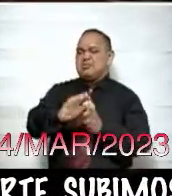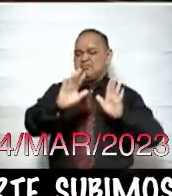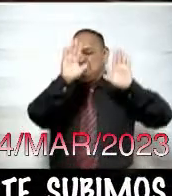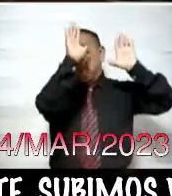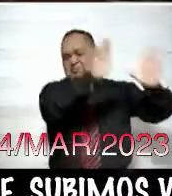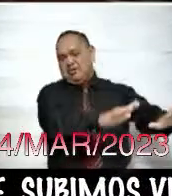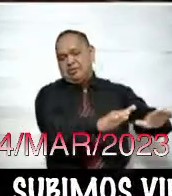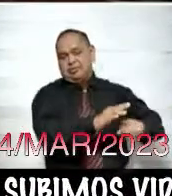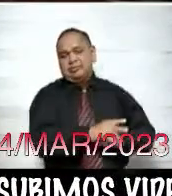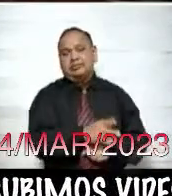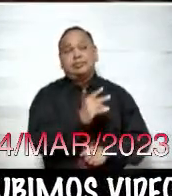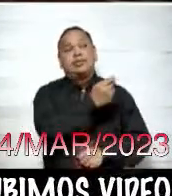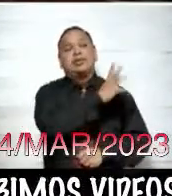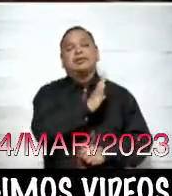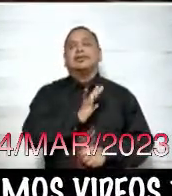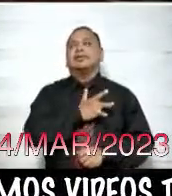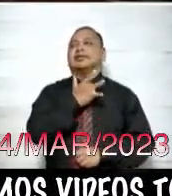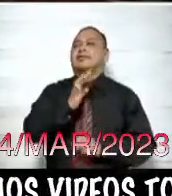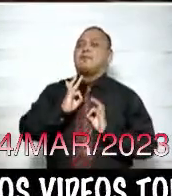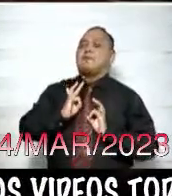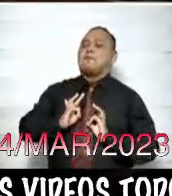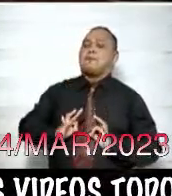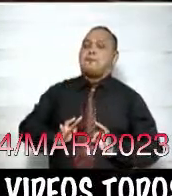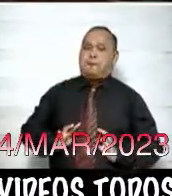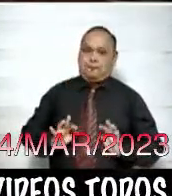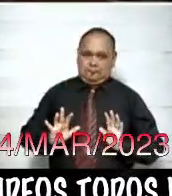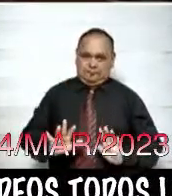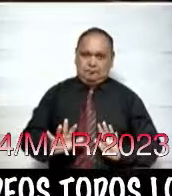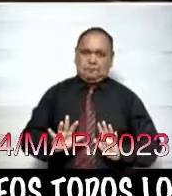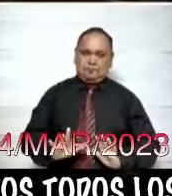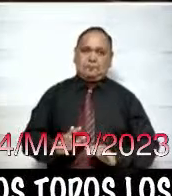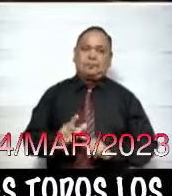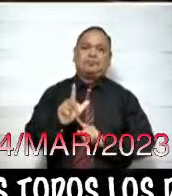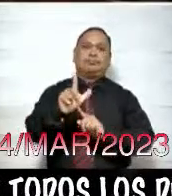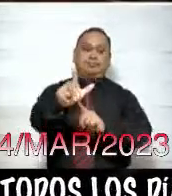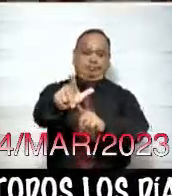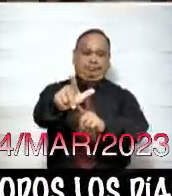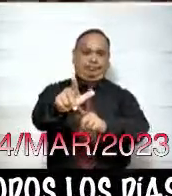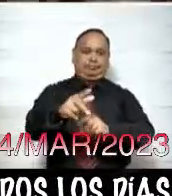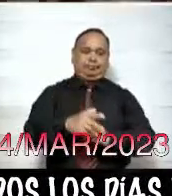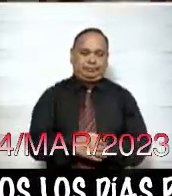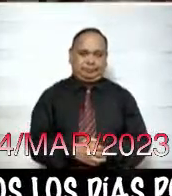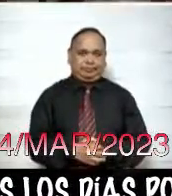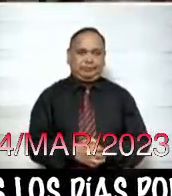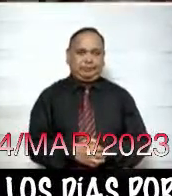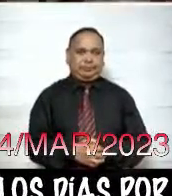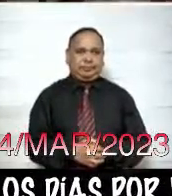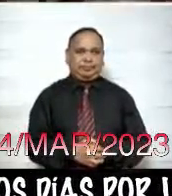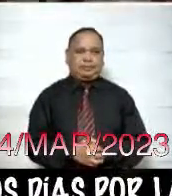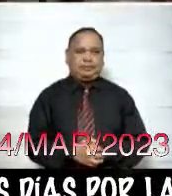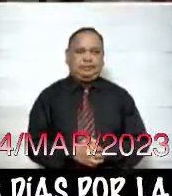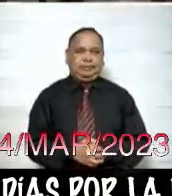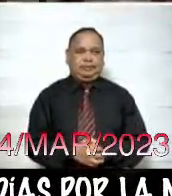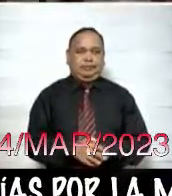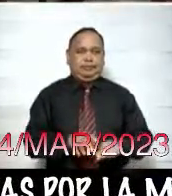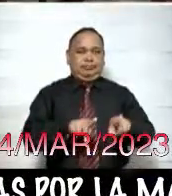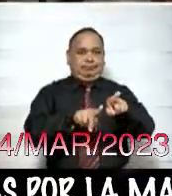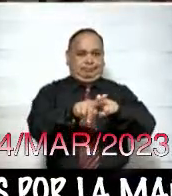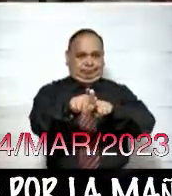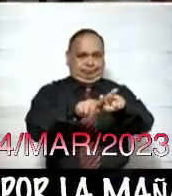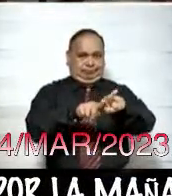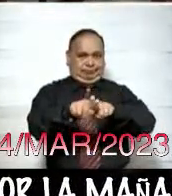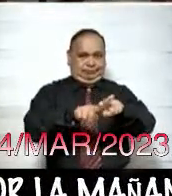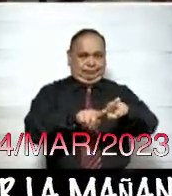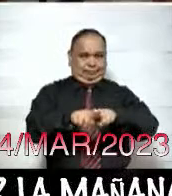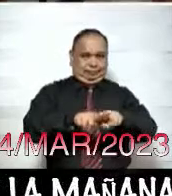tomando con calma, ¿no? Bueno, seguimos. Bueno, seguimos, gobernadora. Aquí tenemos lo de el hermano de Lord